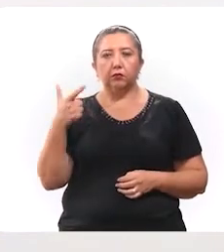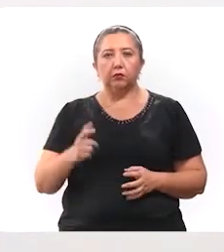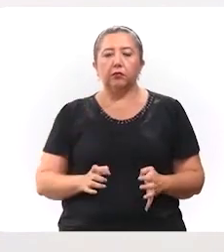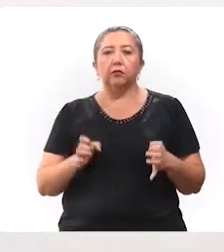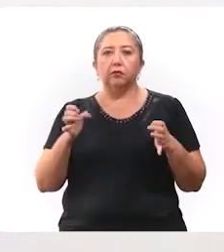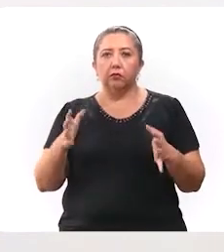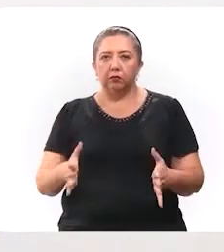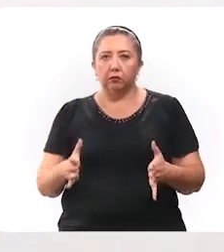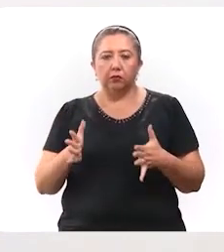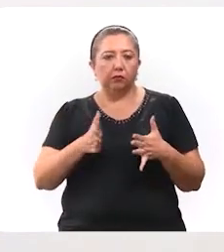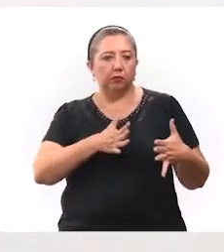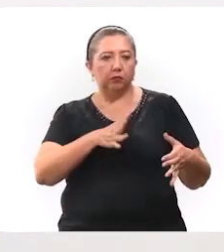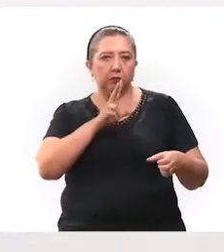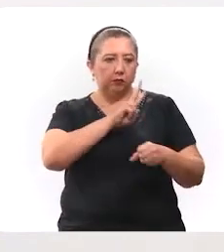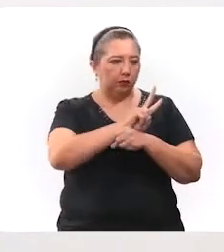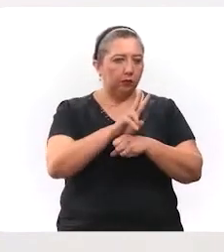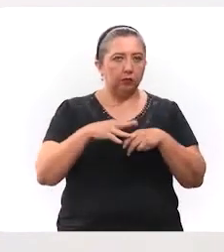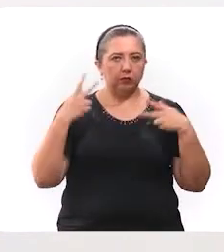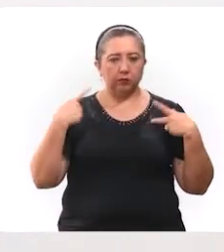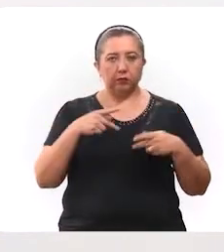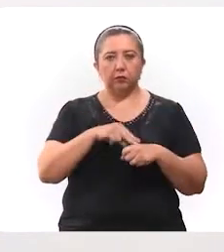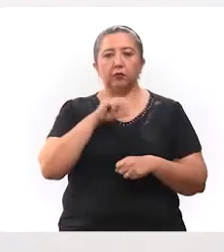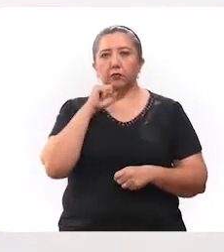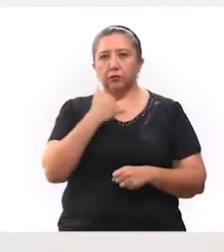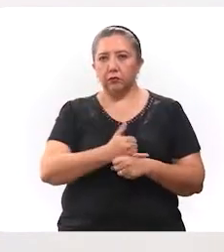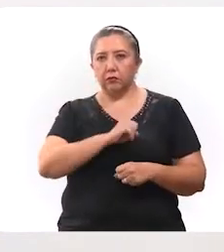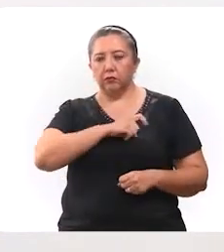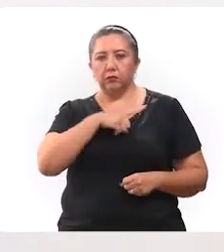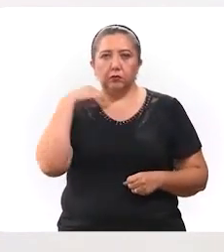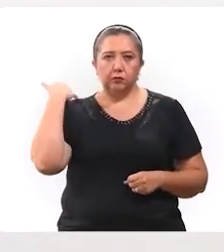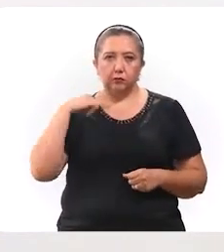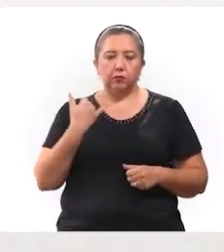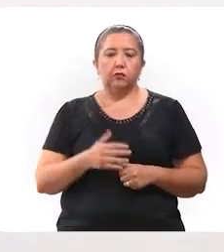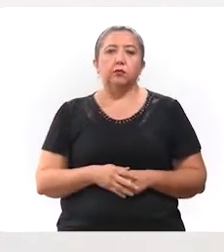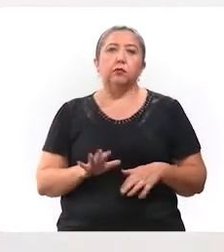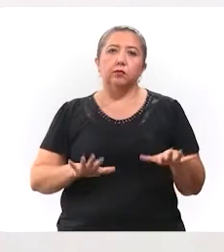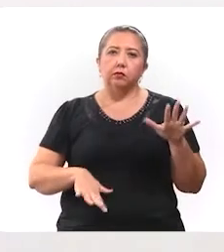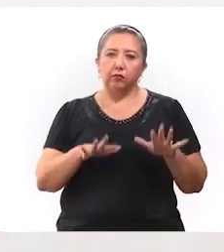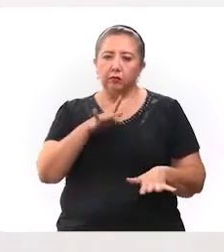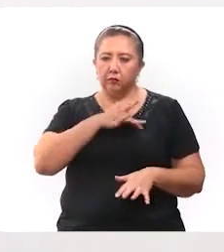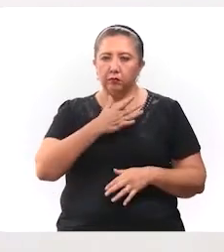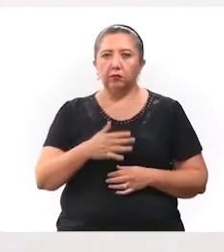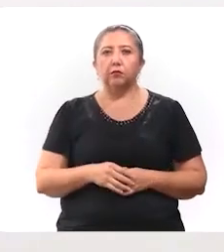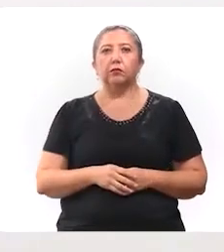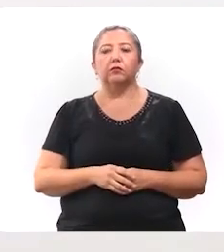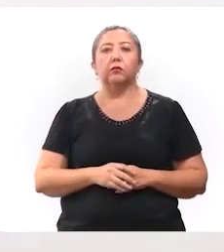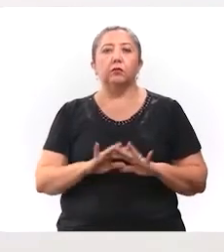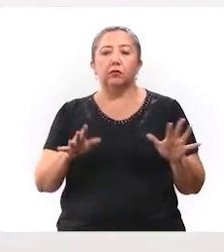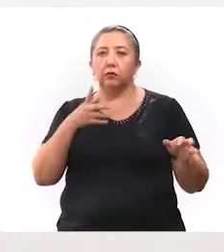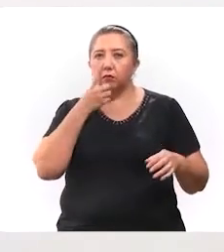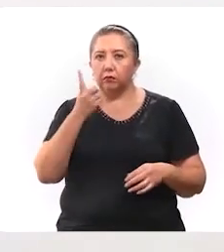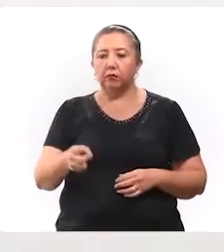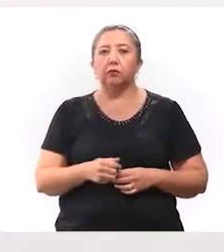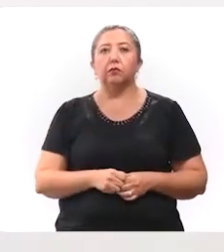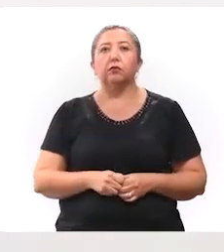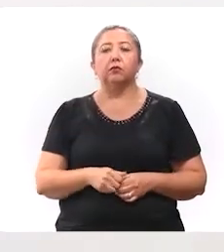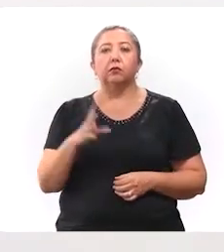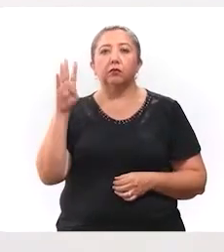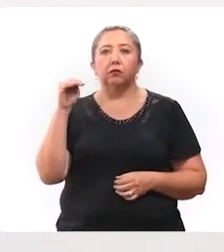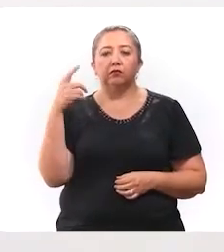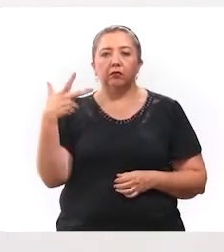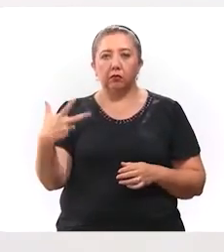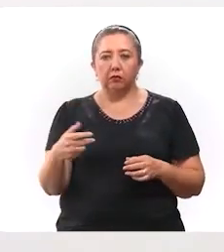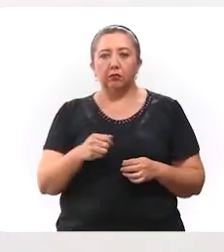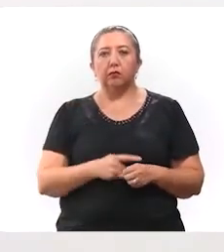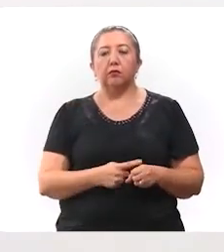están estables, aislados, monitoreados por personal médico de la Secretaría de Salud. Presentan síntomas leves. Como ya se mencionó,